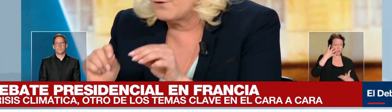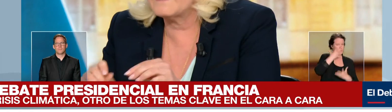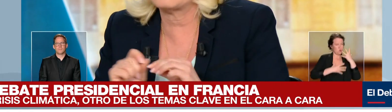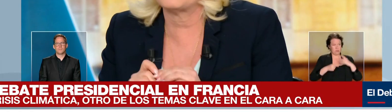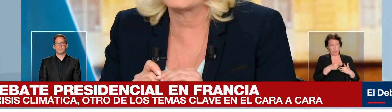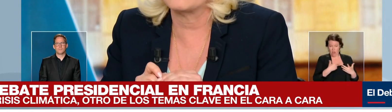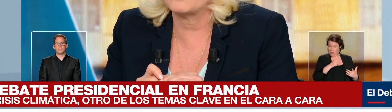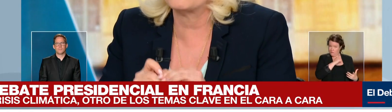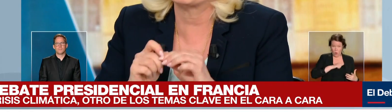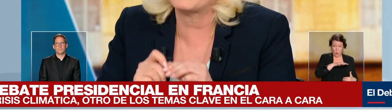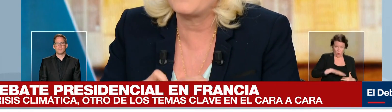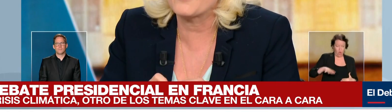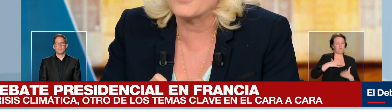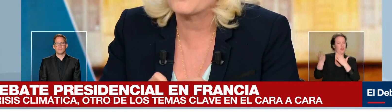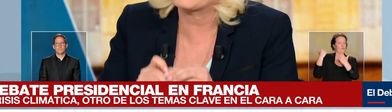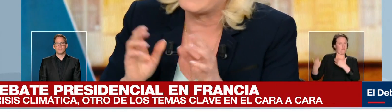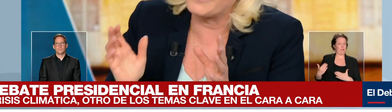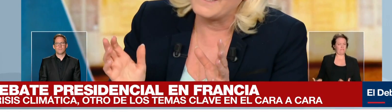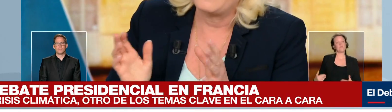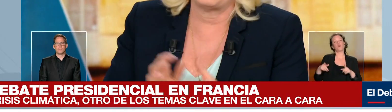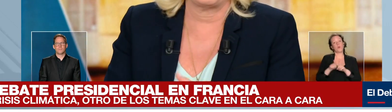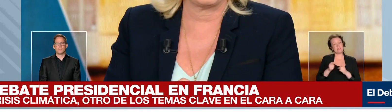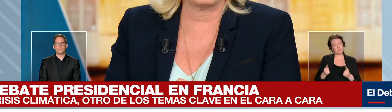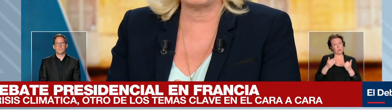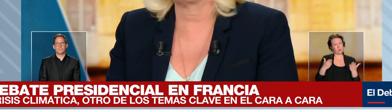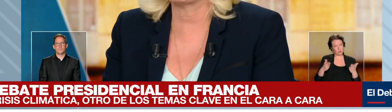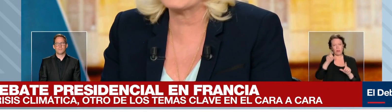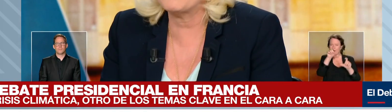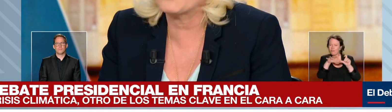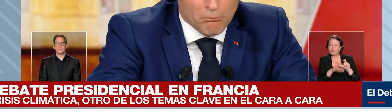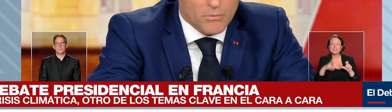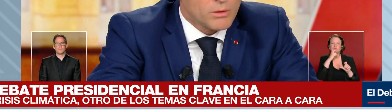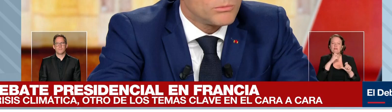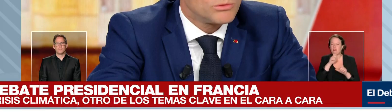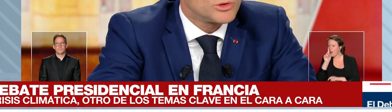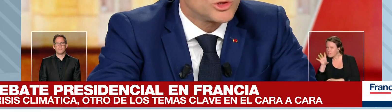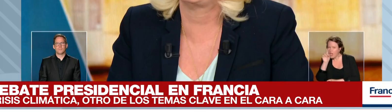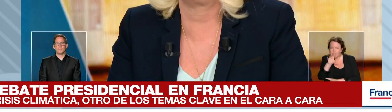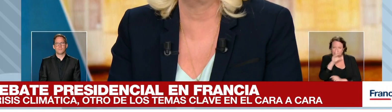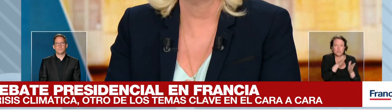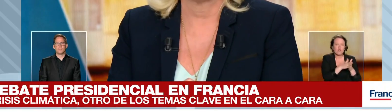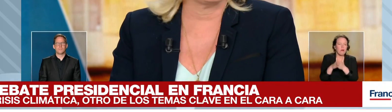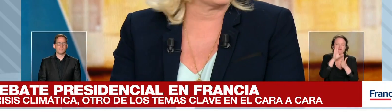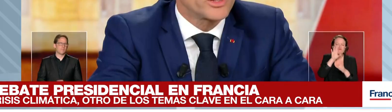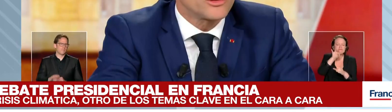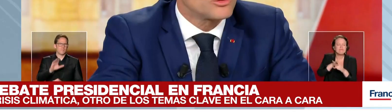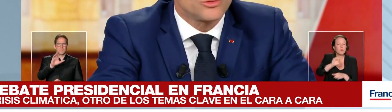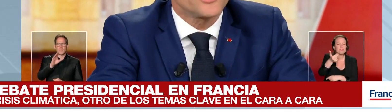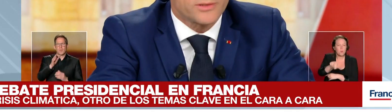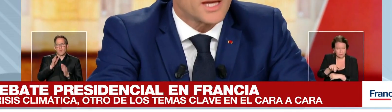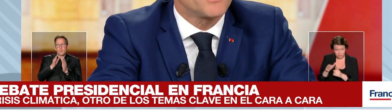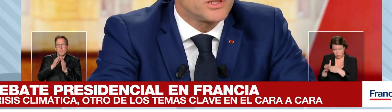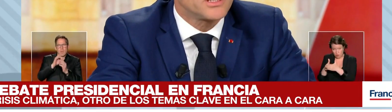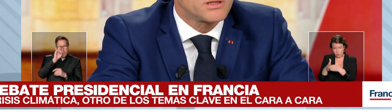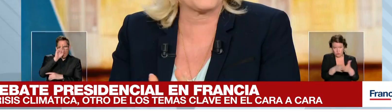casos. Comenzaremos por esas y se hará referendo. Se le pedirá la opinión a los ciudadanos. Yo sé que a usted no le gusta, pero a mí sí me